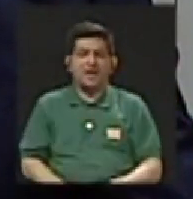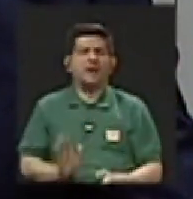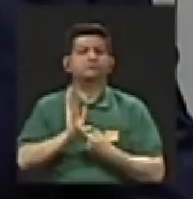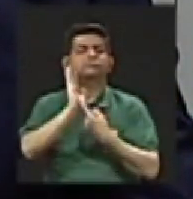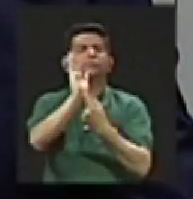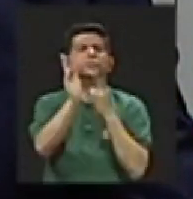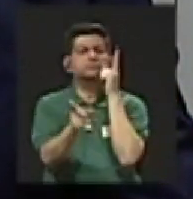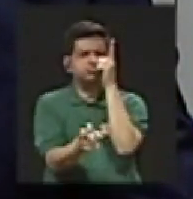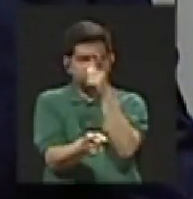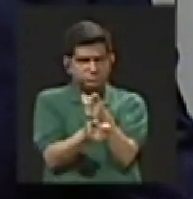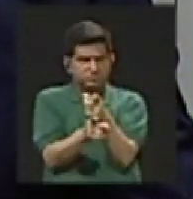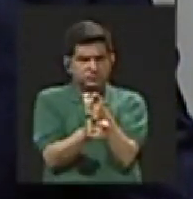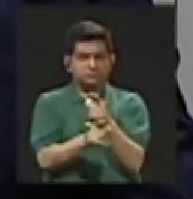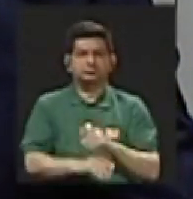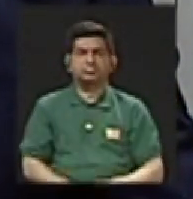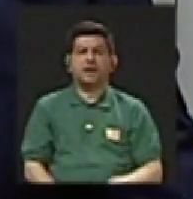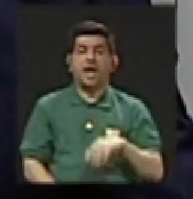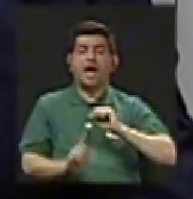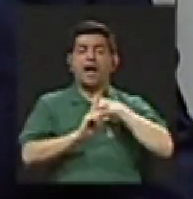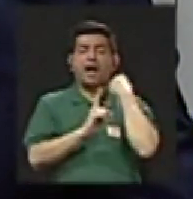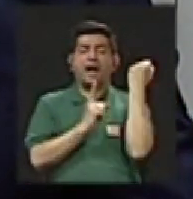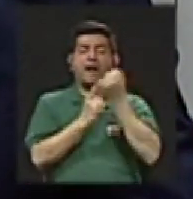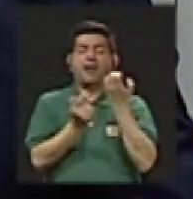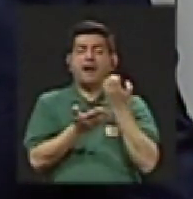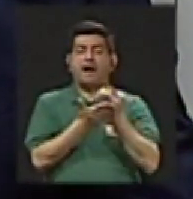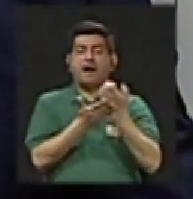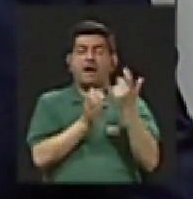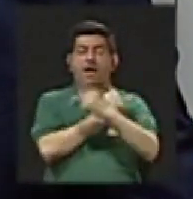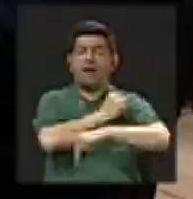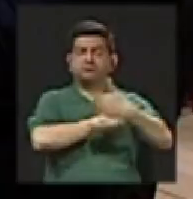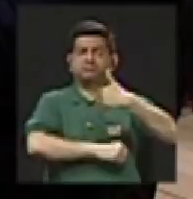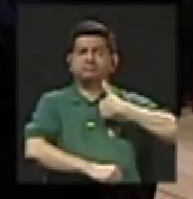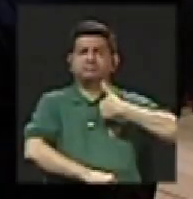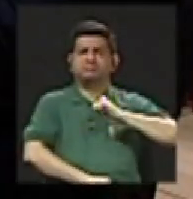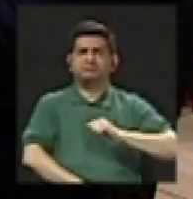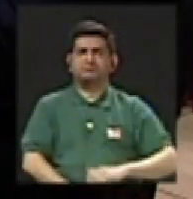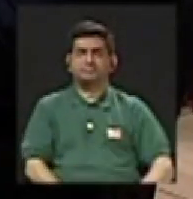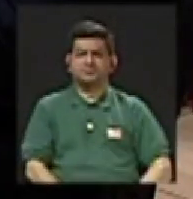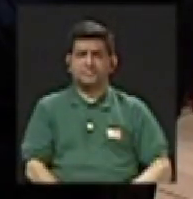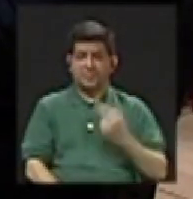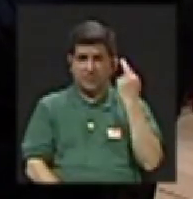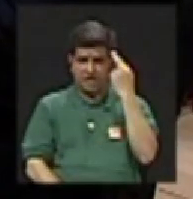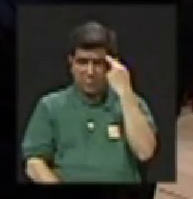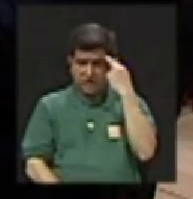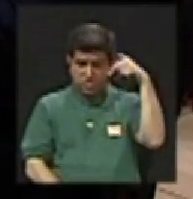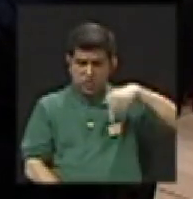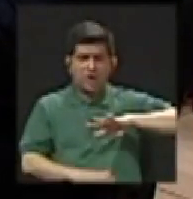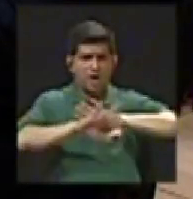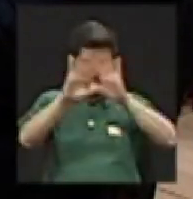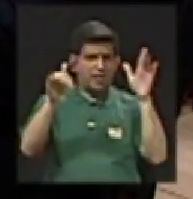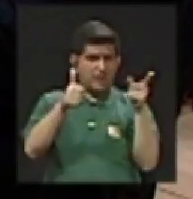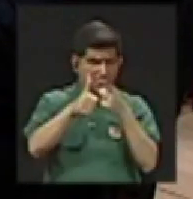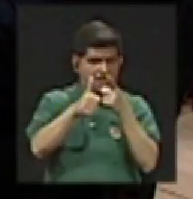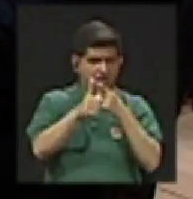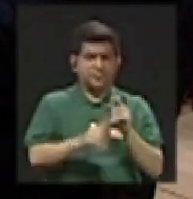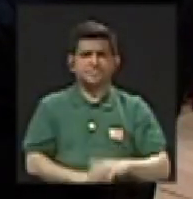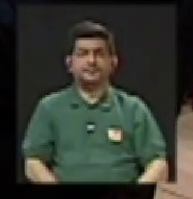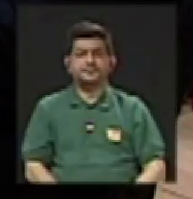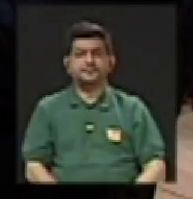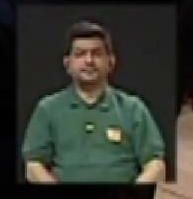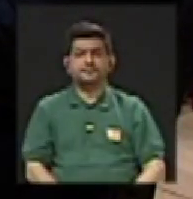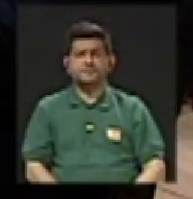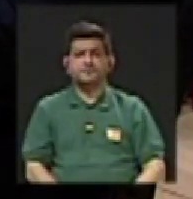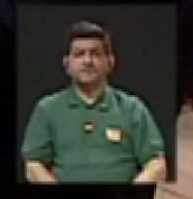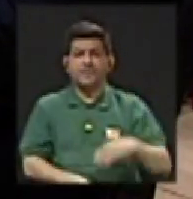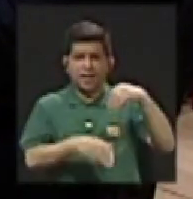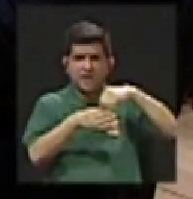refleje adecuadamente cuál es la situación económica del país. Porque aquí hay que aclarar, digamos, que las cuentas